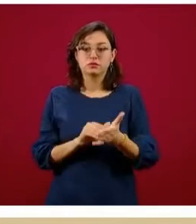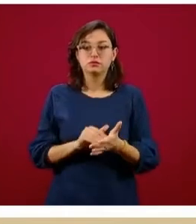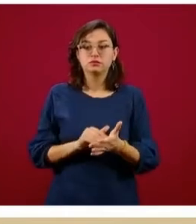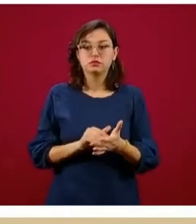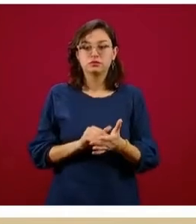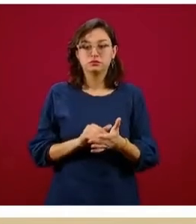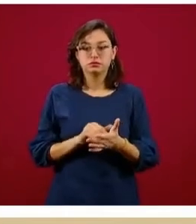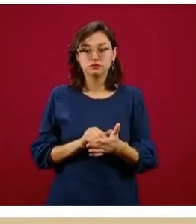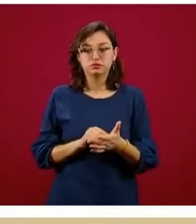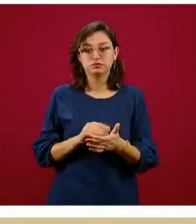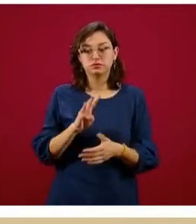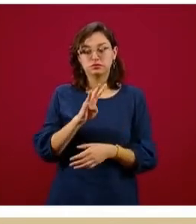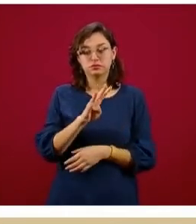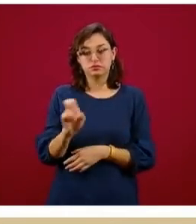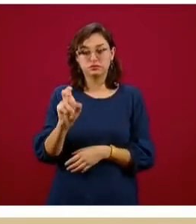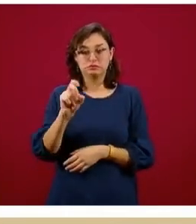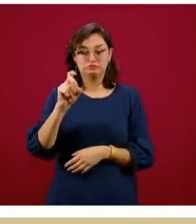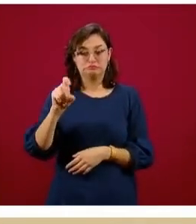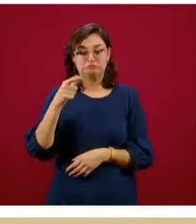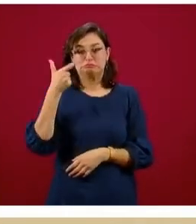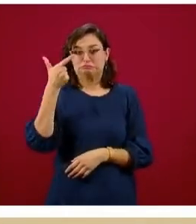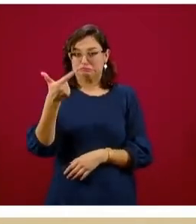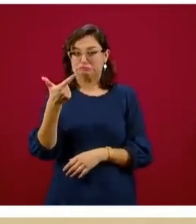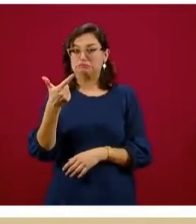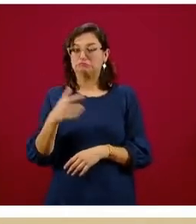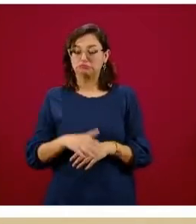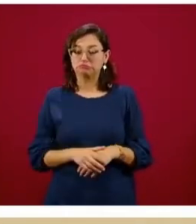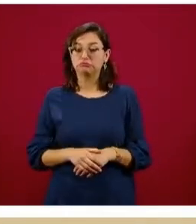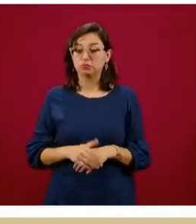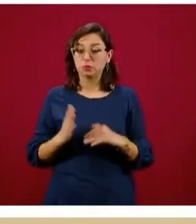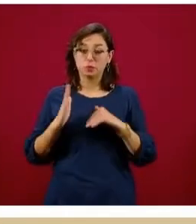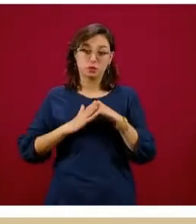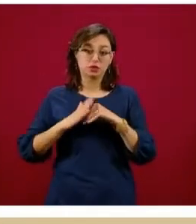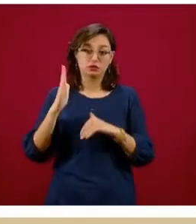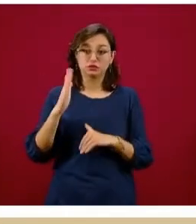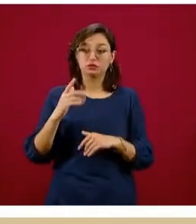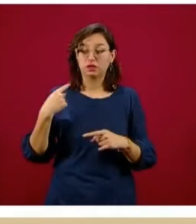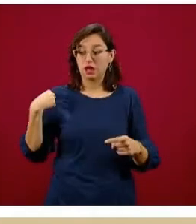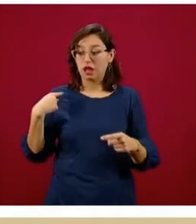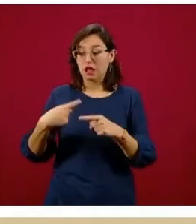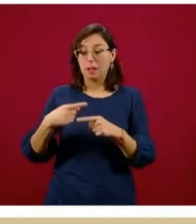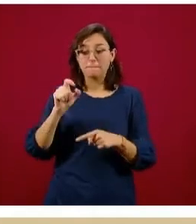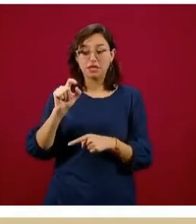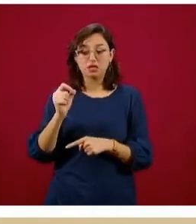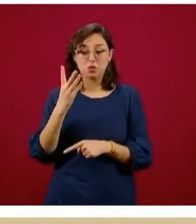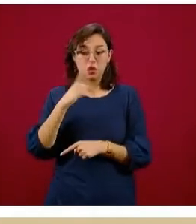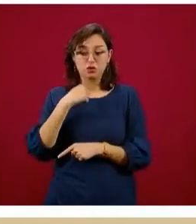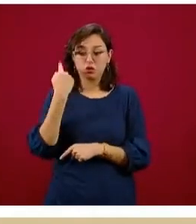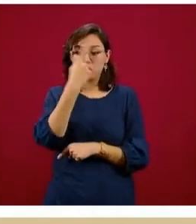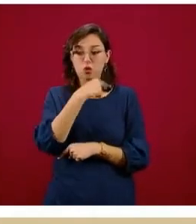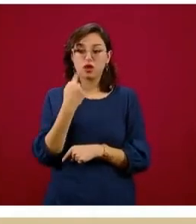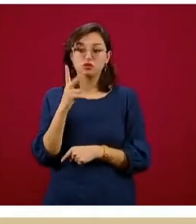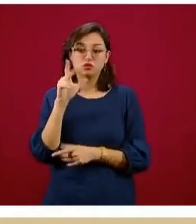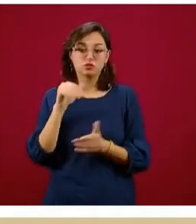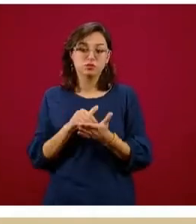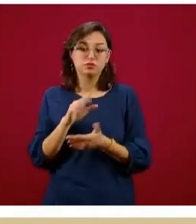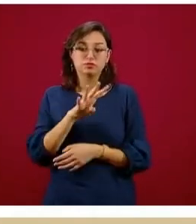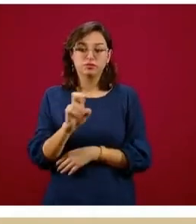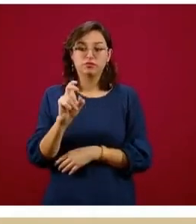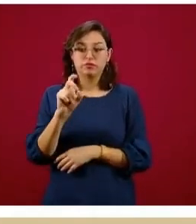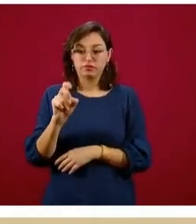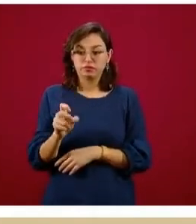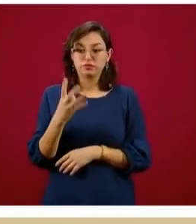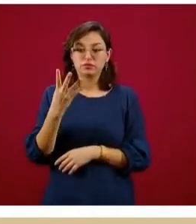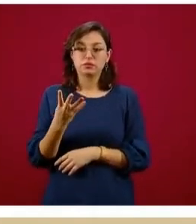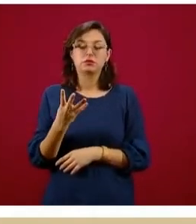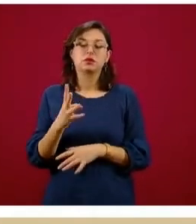2,437, es el segundo día que tenemos por arriba de los 2,400 casos confirmados en las últimas 24 horas, aunque representa